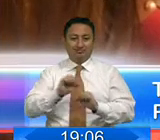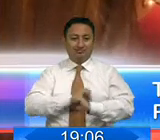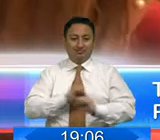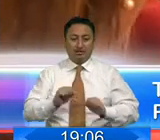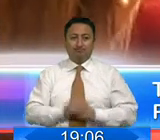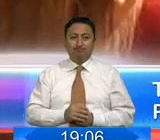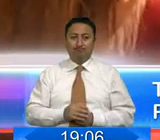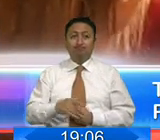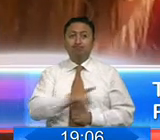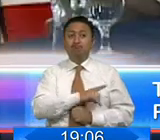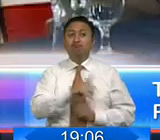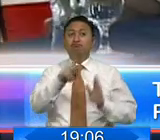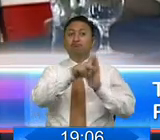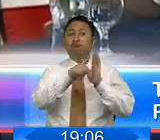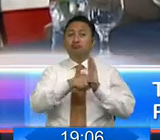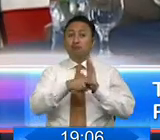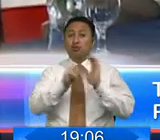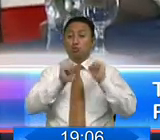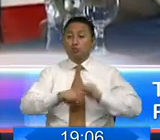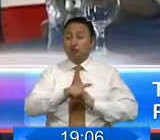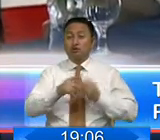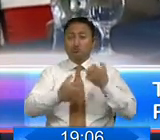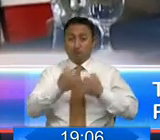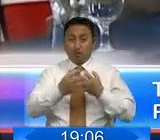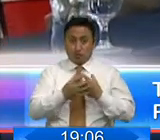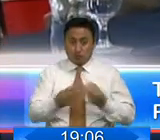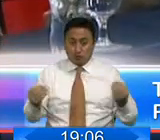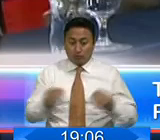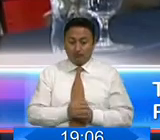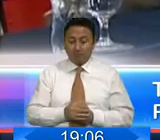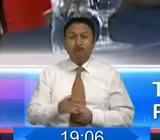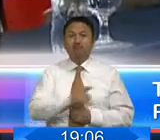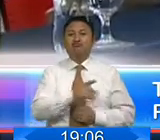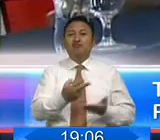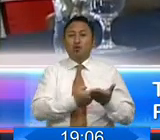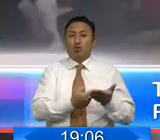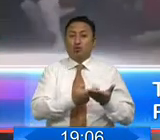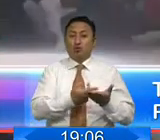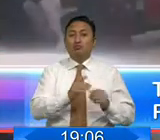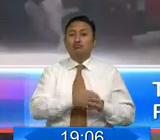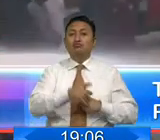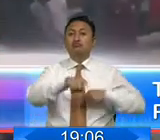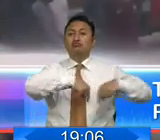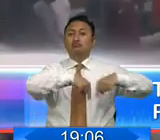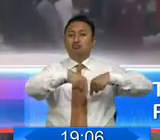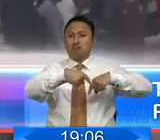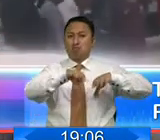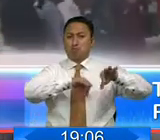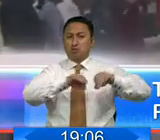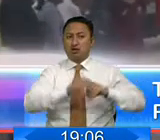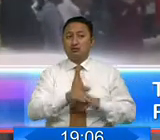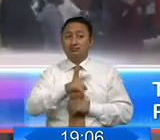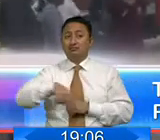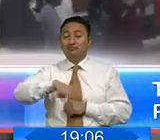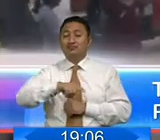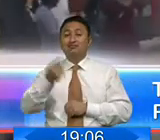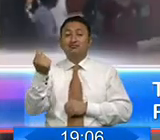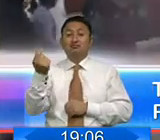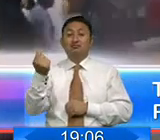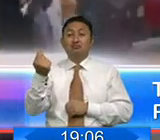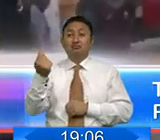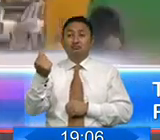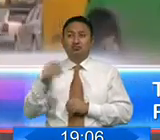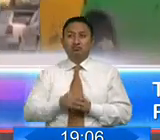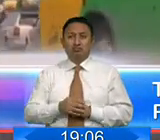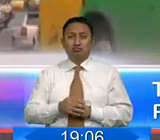políticas claras que solucionen todos sus problemas. En la reunión, los transportistas indicaron que la tarifa regulada está por